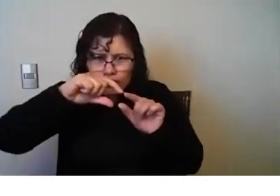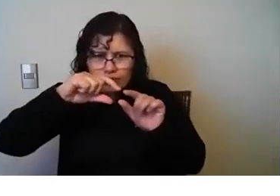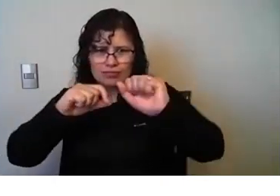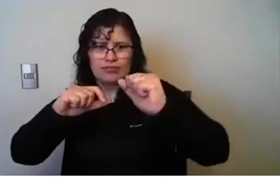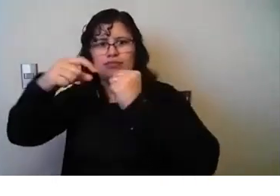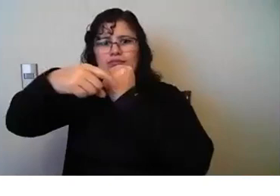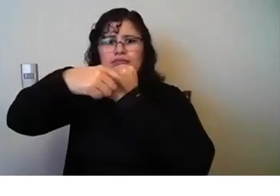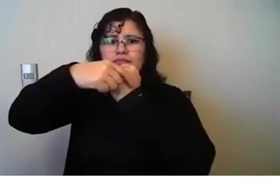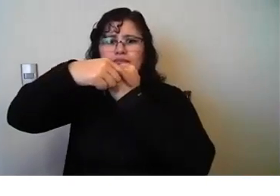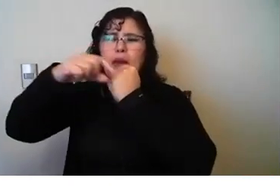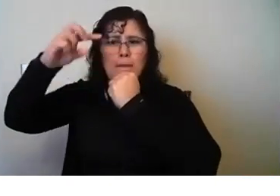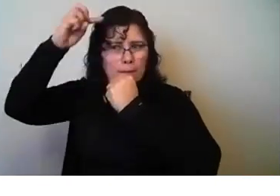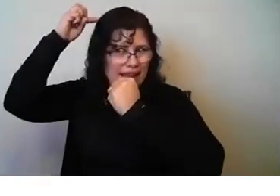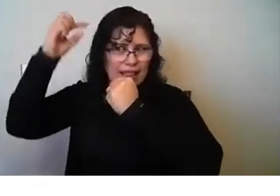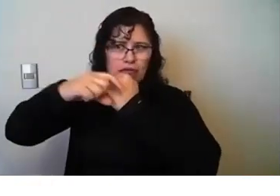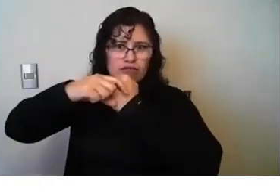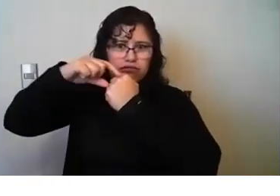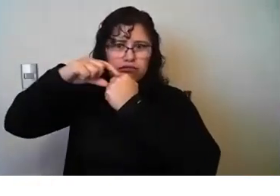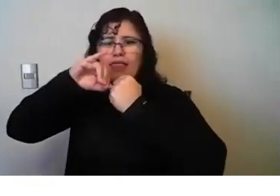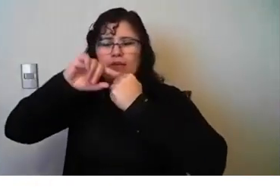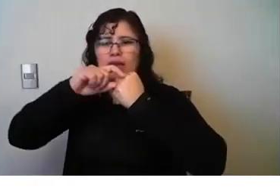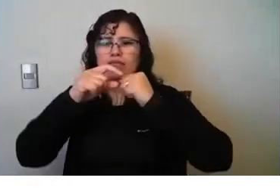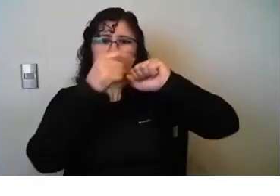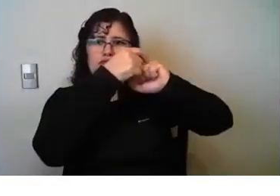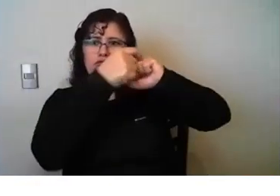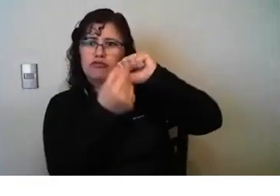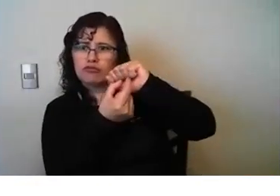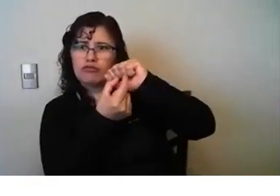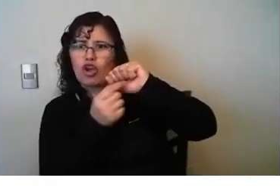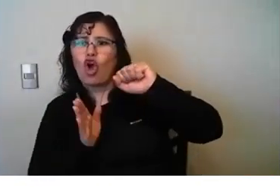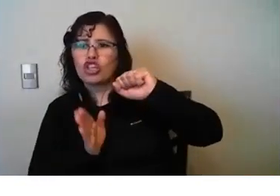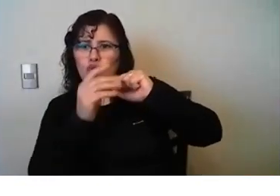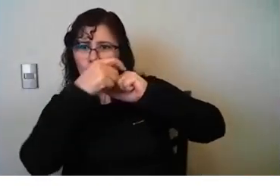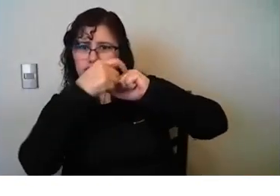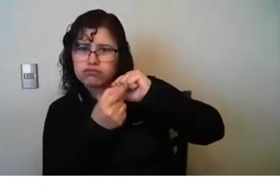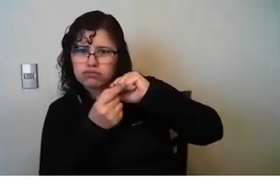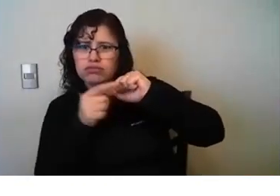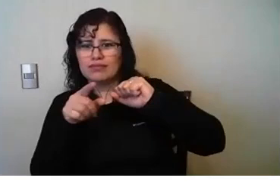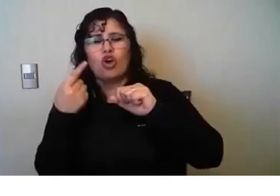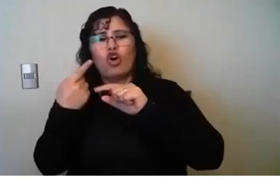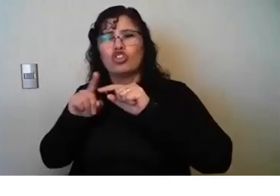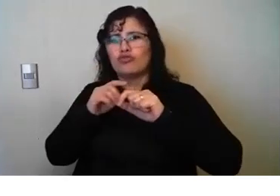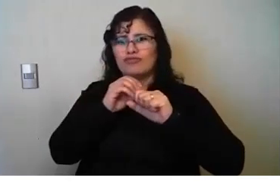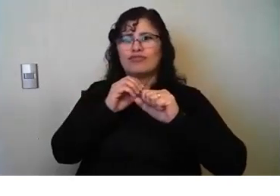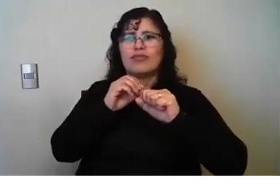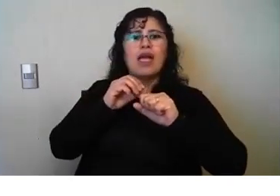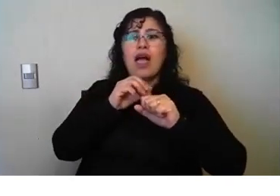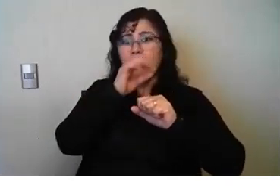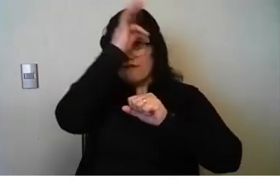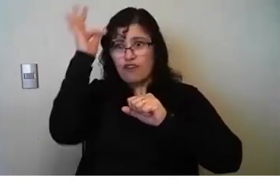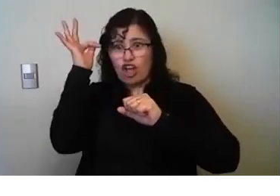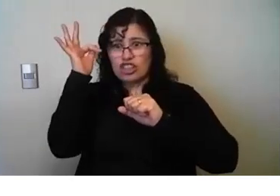esto es la extensión de la otra cara del lóbulo frontal. Y finalmente, el